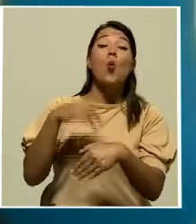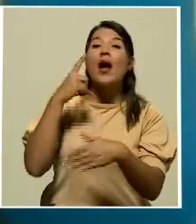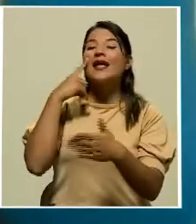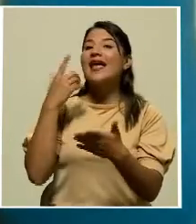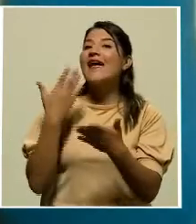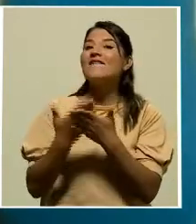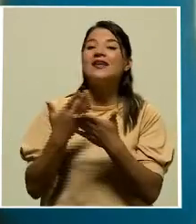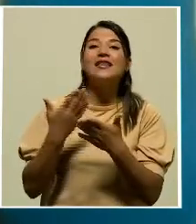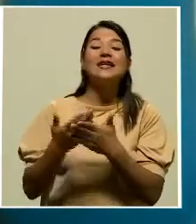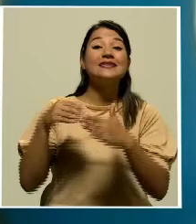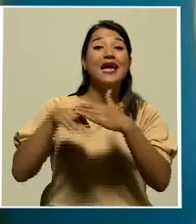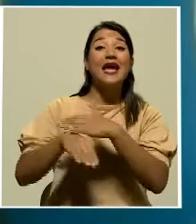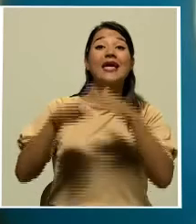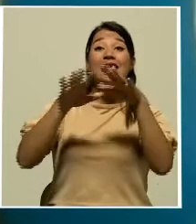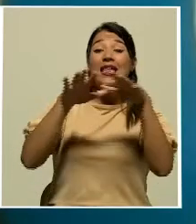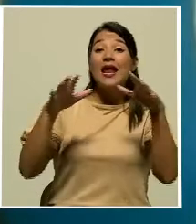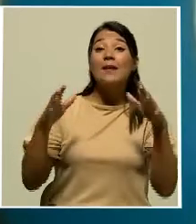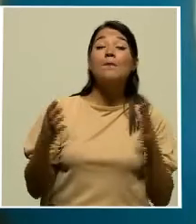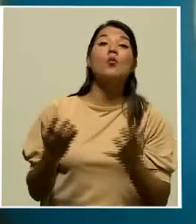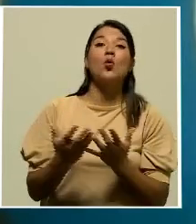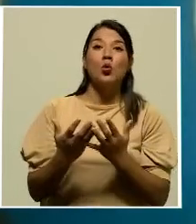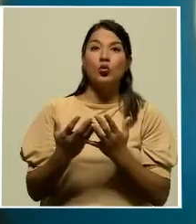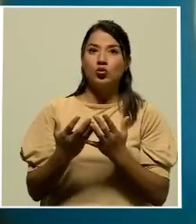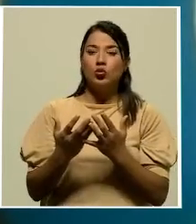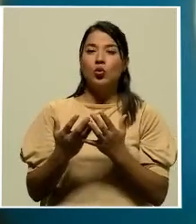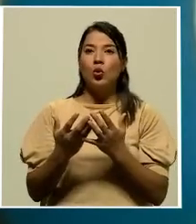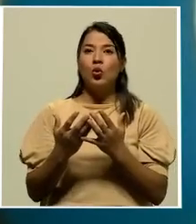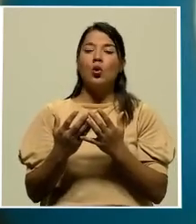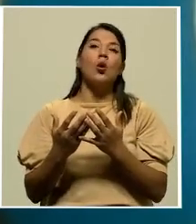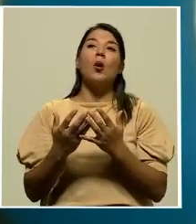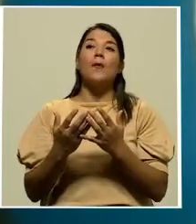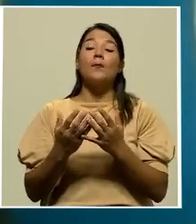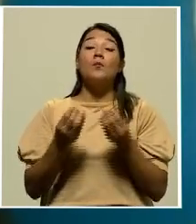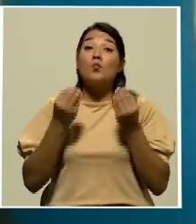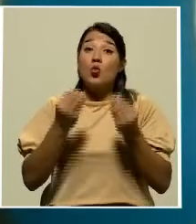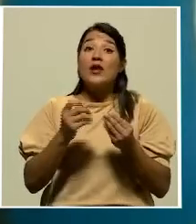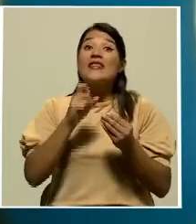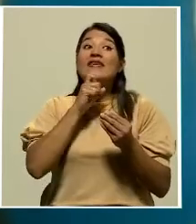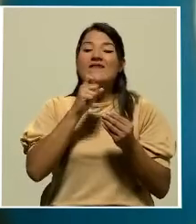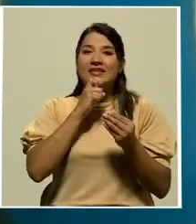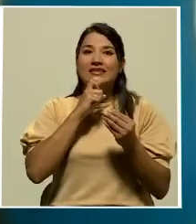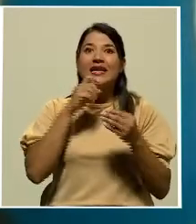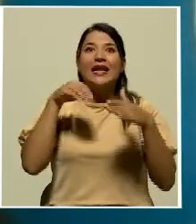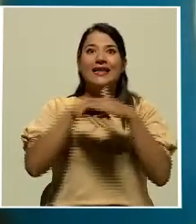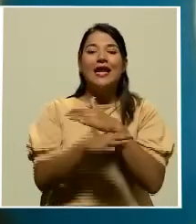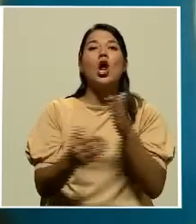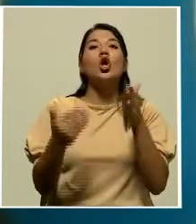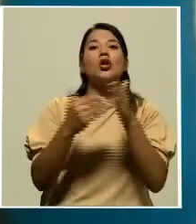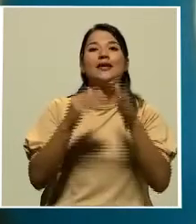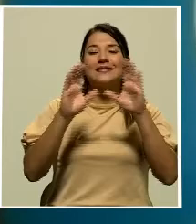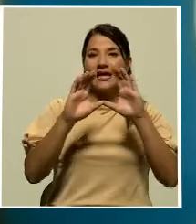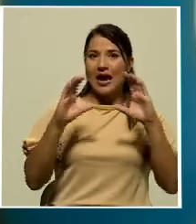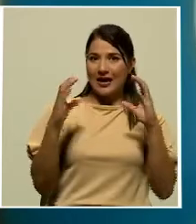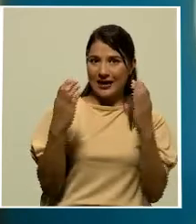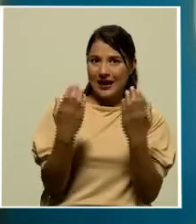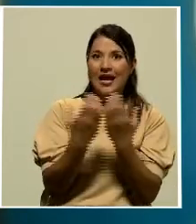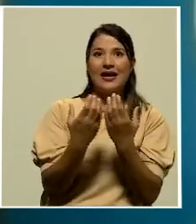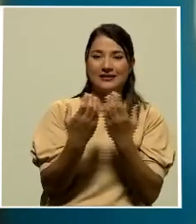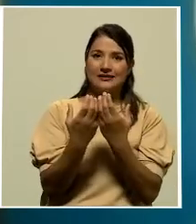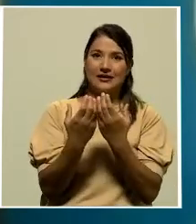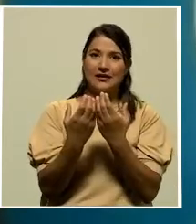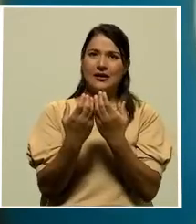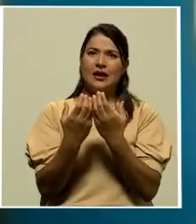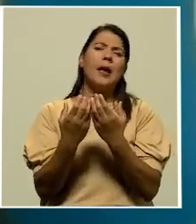el mundo donde se dice que la reapertura de la escuela impulsiona el incremento de la